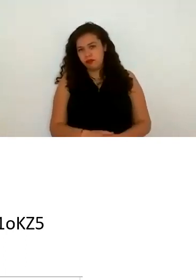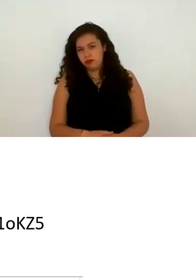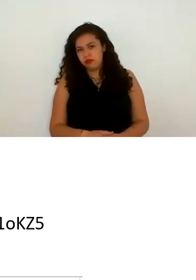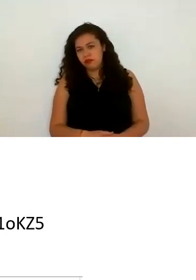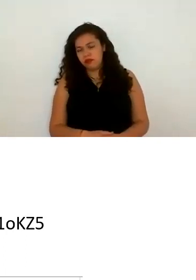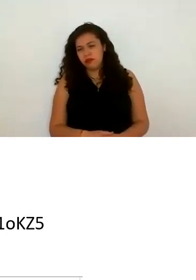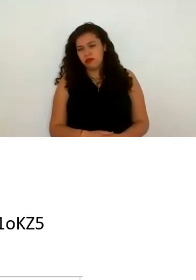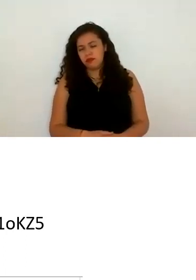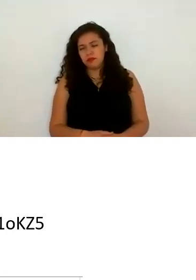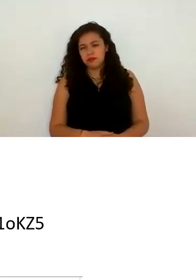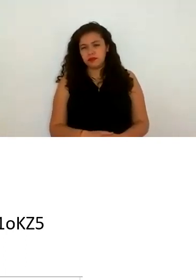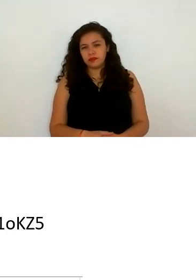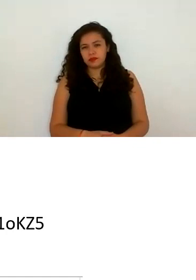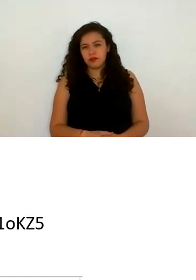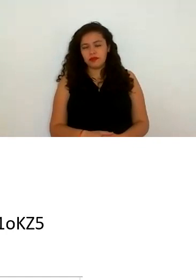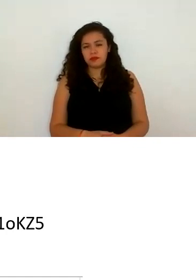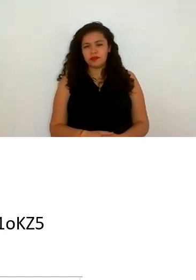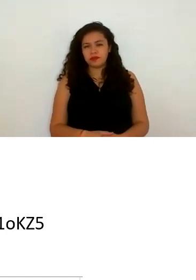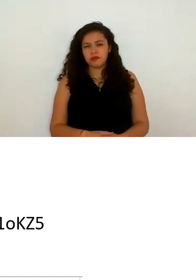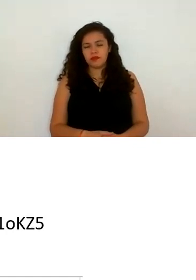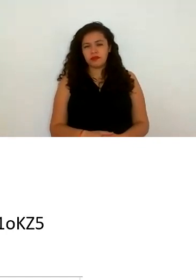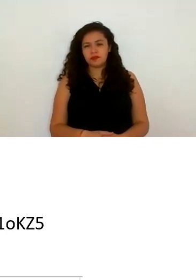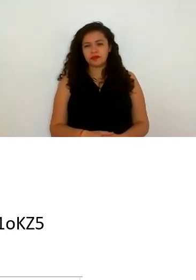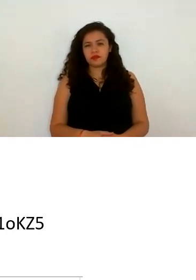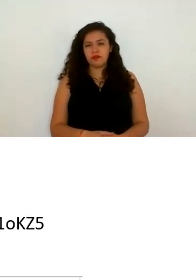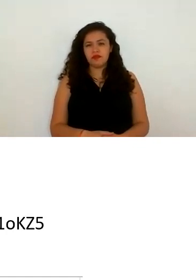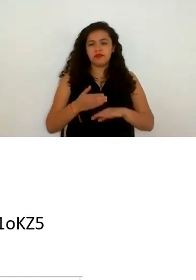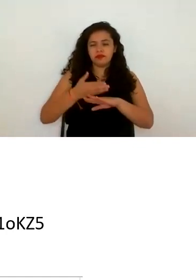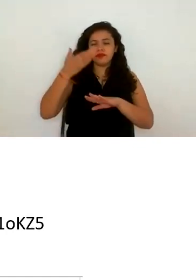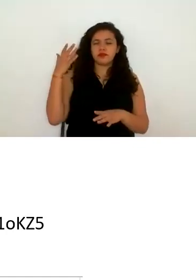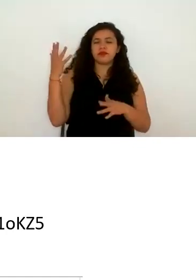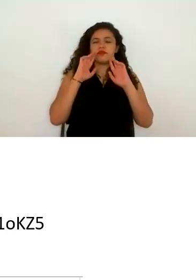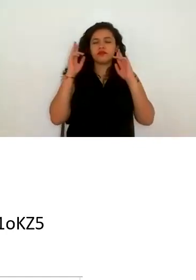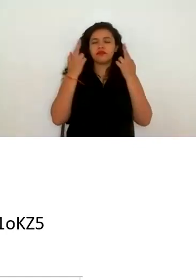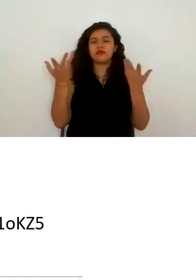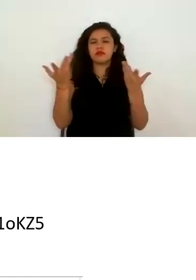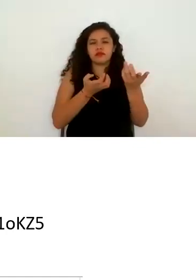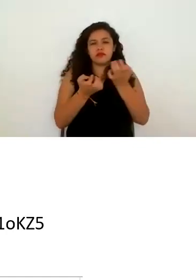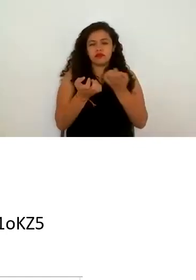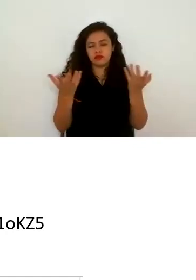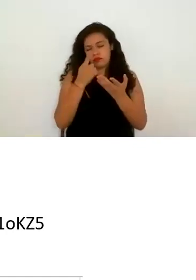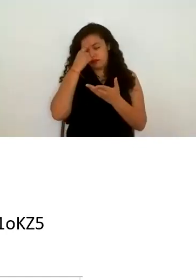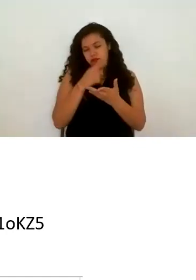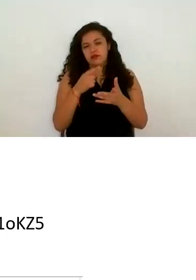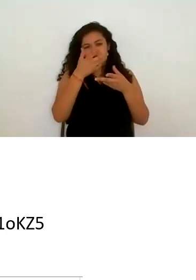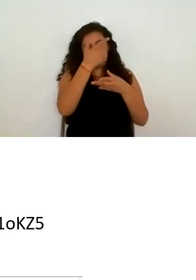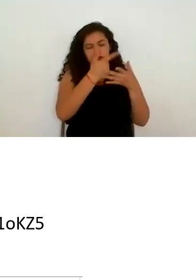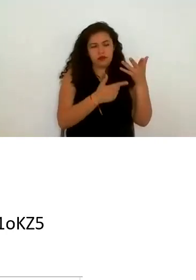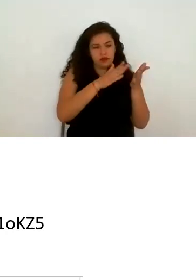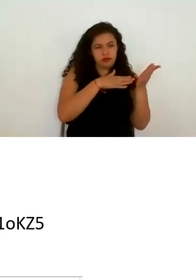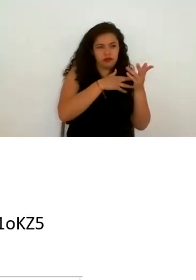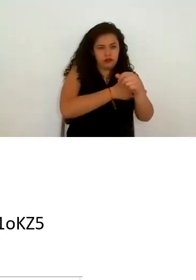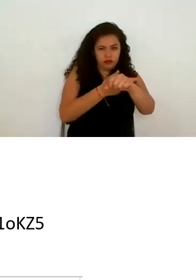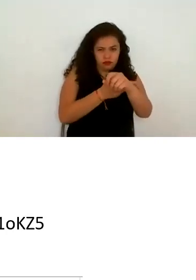Ahora, en la descripción, en la sesión anterior hicimos un ejercicio de la elaboración del inventario de archivo de